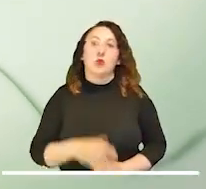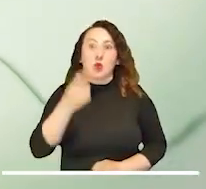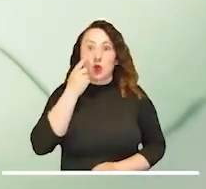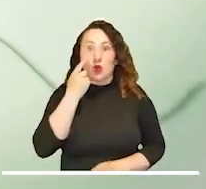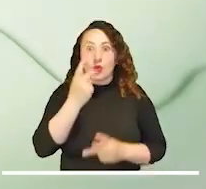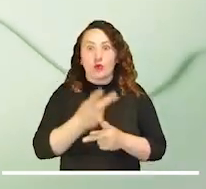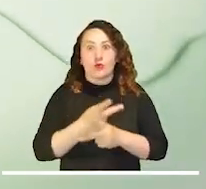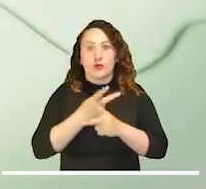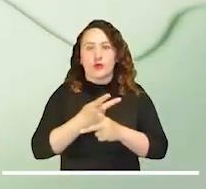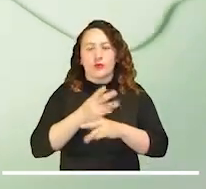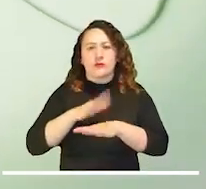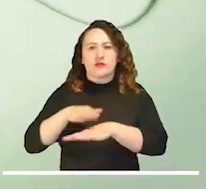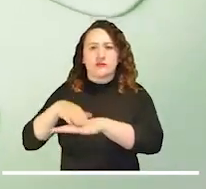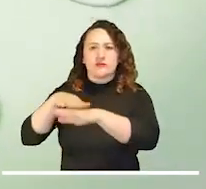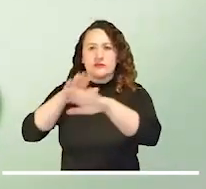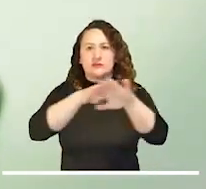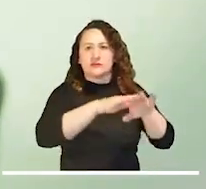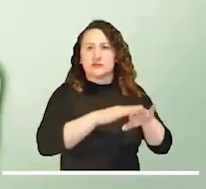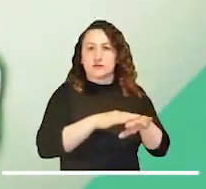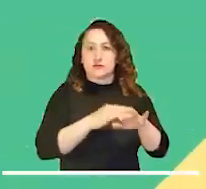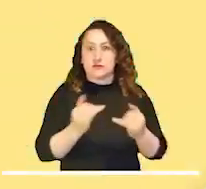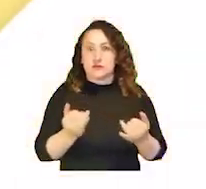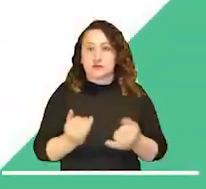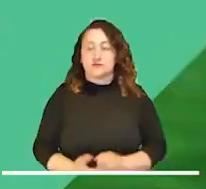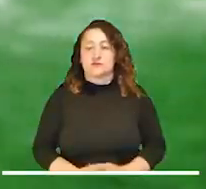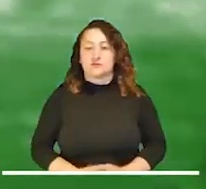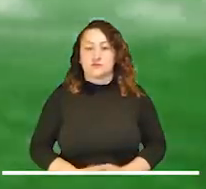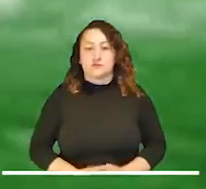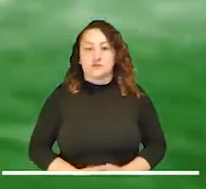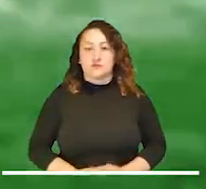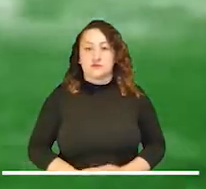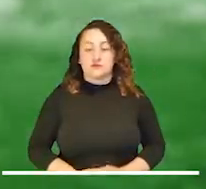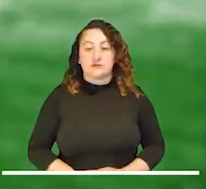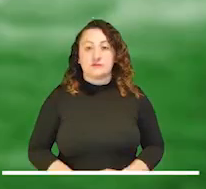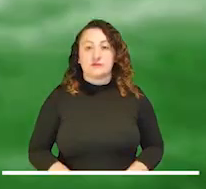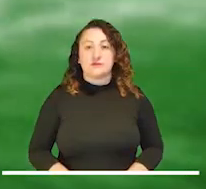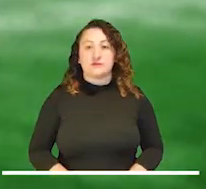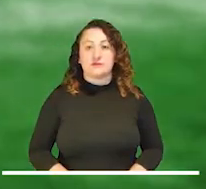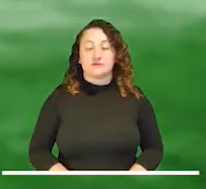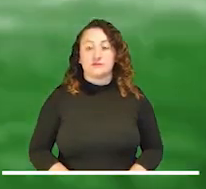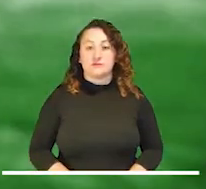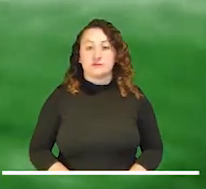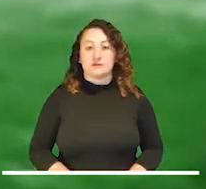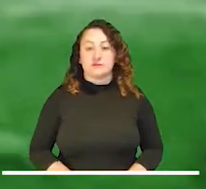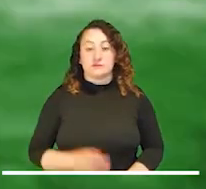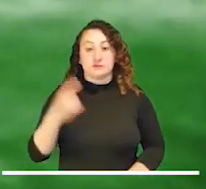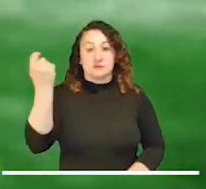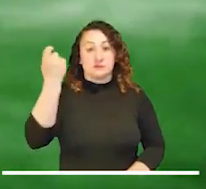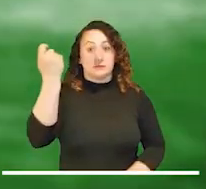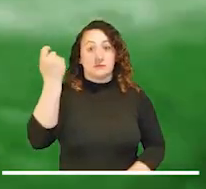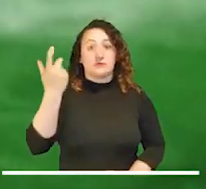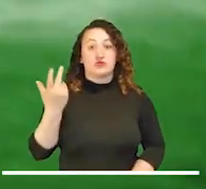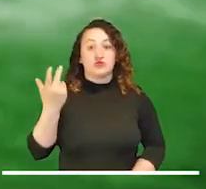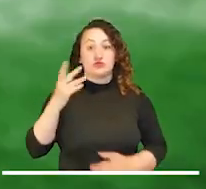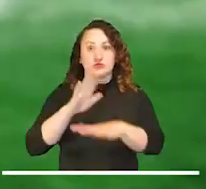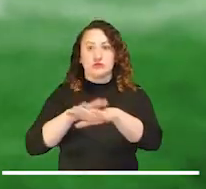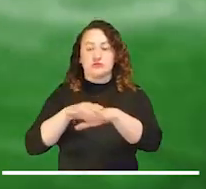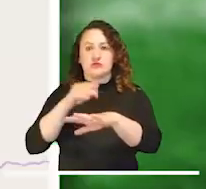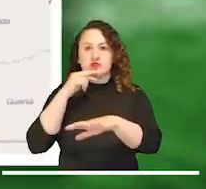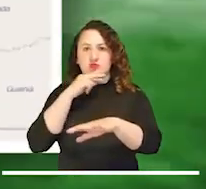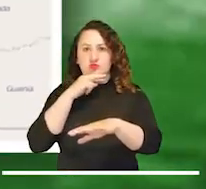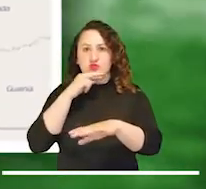esperan lluvias importantes en la zona urbana. Muy atentos a las alertas meteorológicas que se encuentran activas.